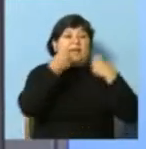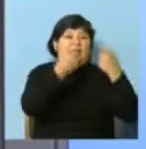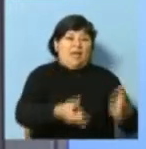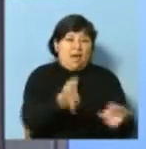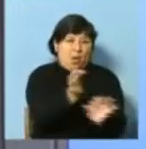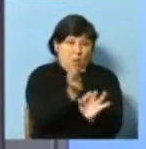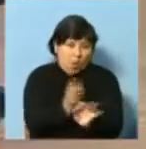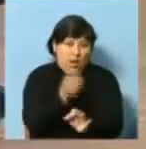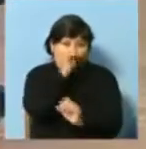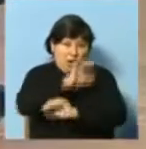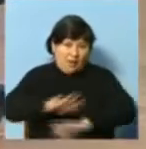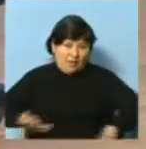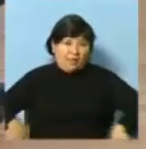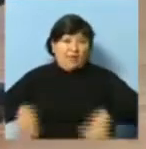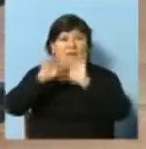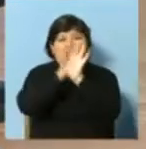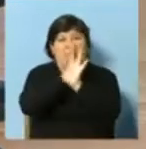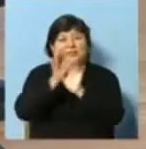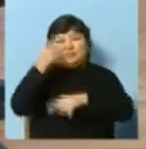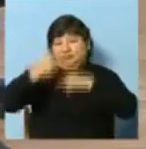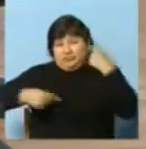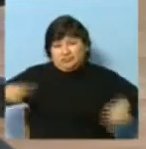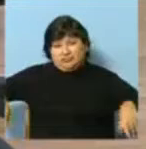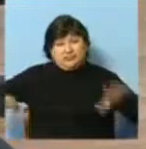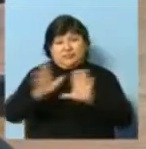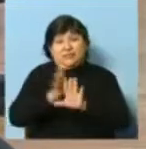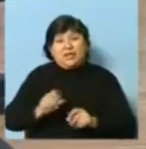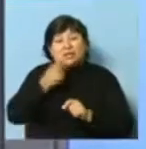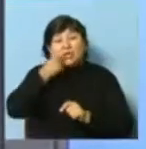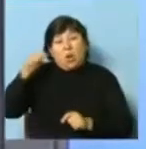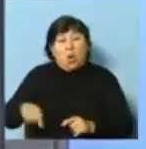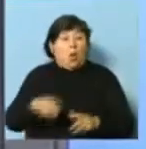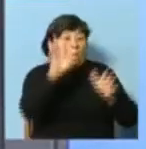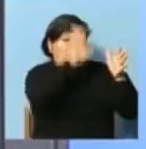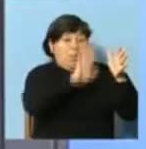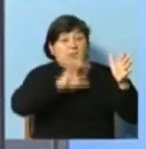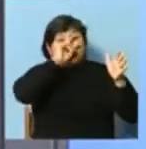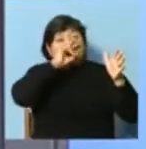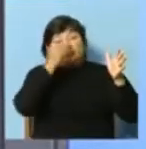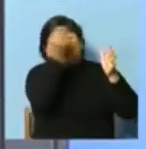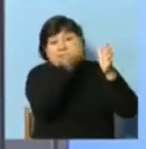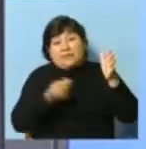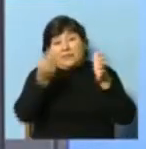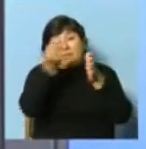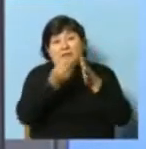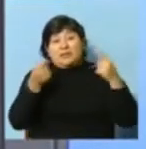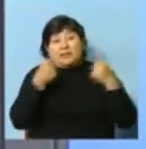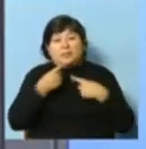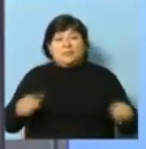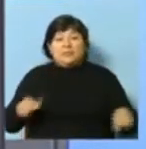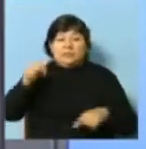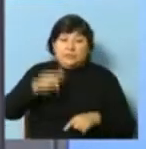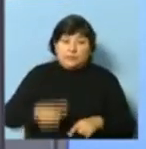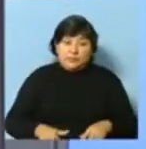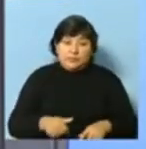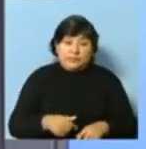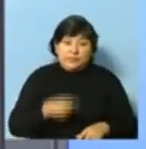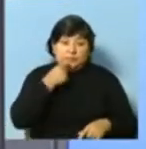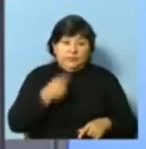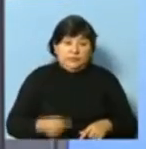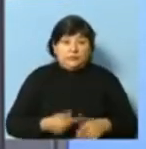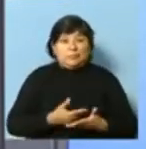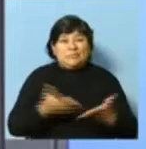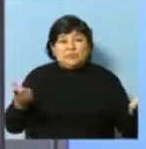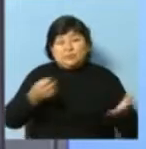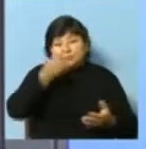las escuelas o acervos murales hoy tenemos artistas que piden canchas para la expresión con